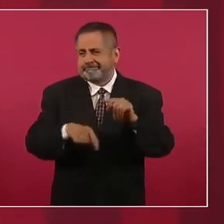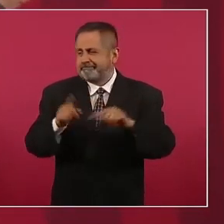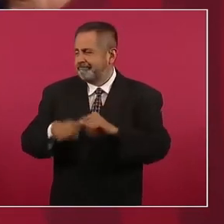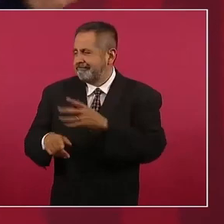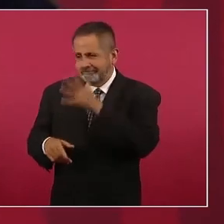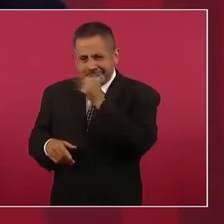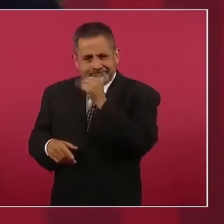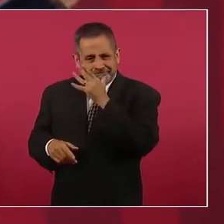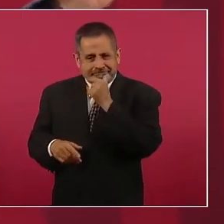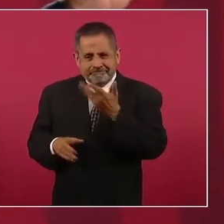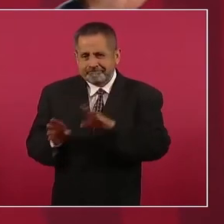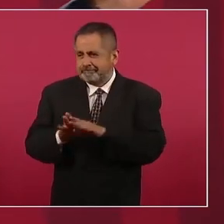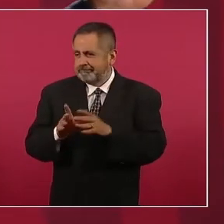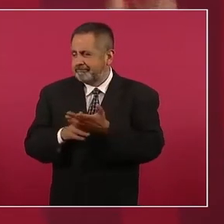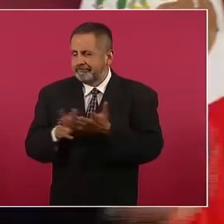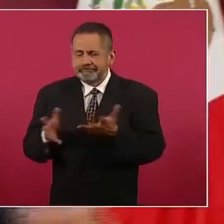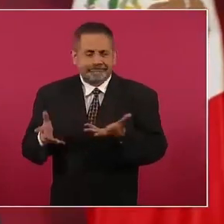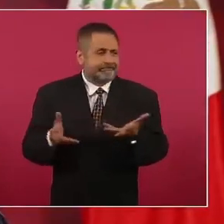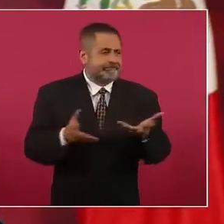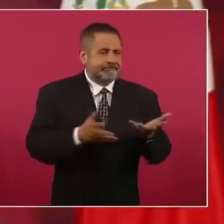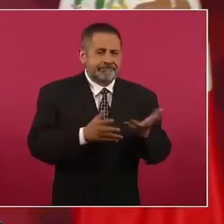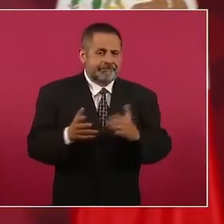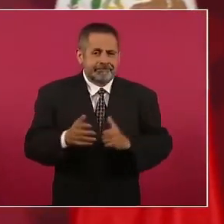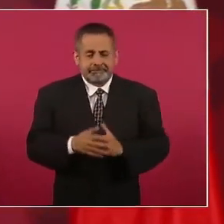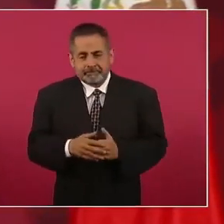transitar por el